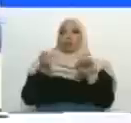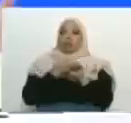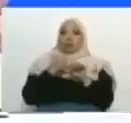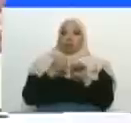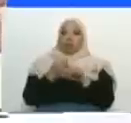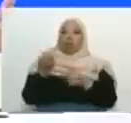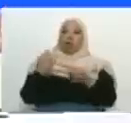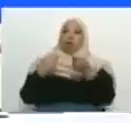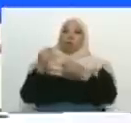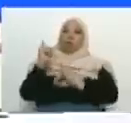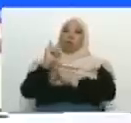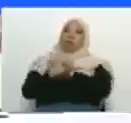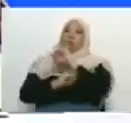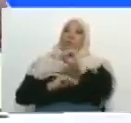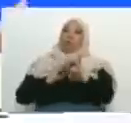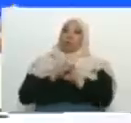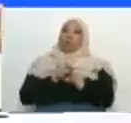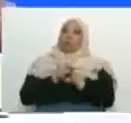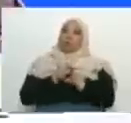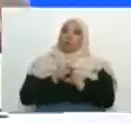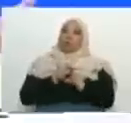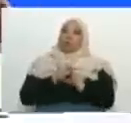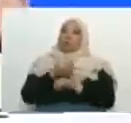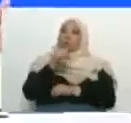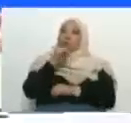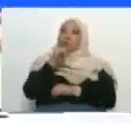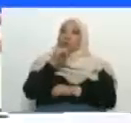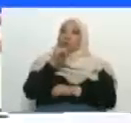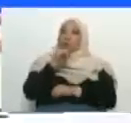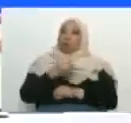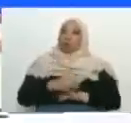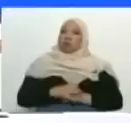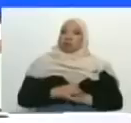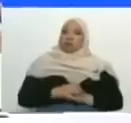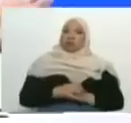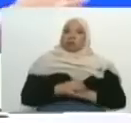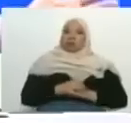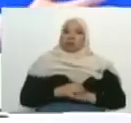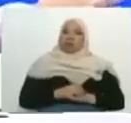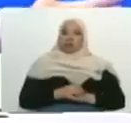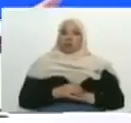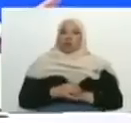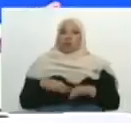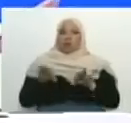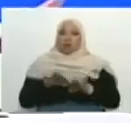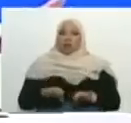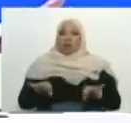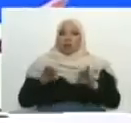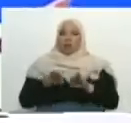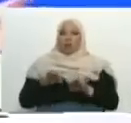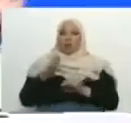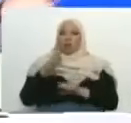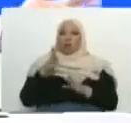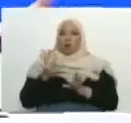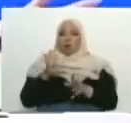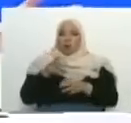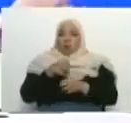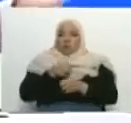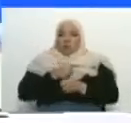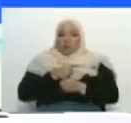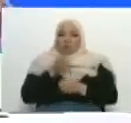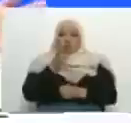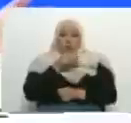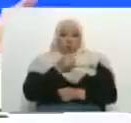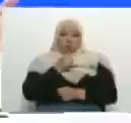el comercio internacional, que rigen las inversiones internacionales. Nadie puede tener confianza ni estar